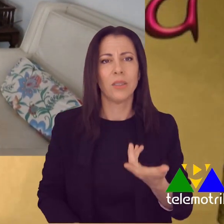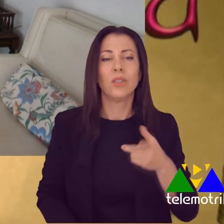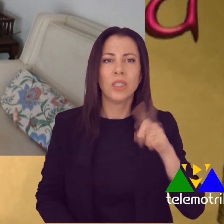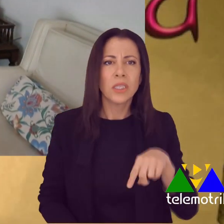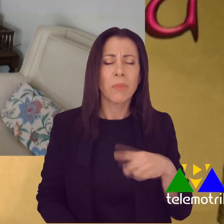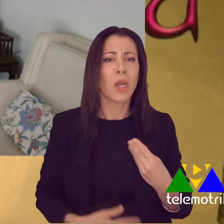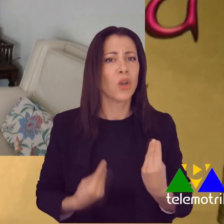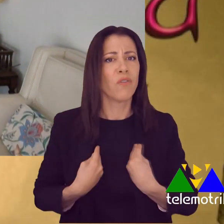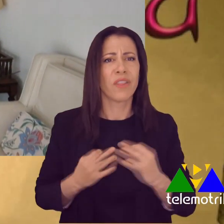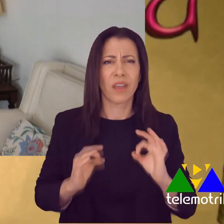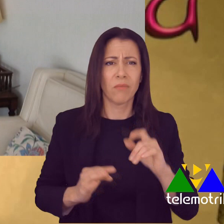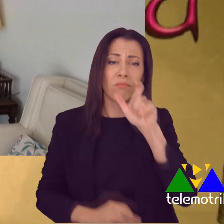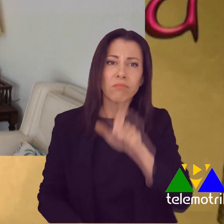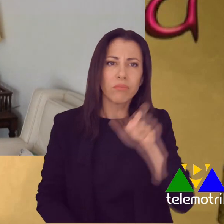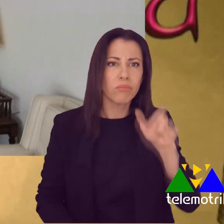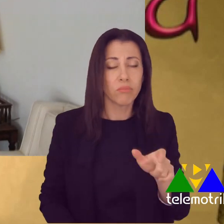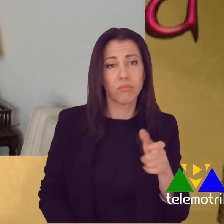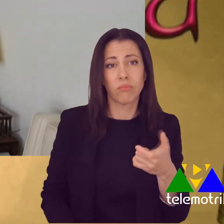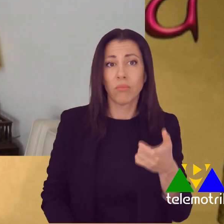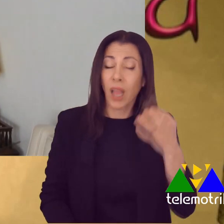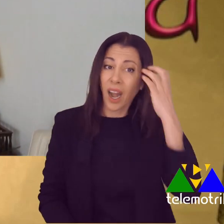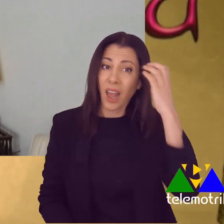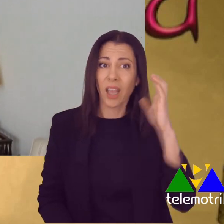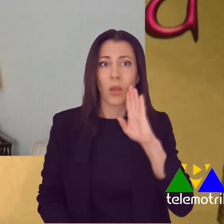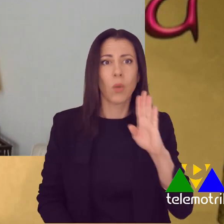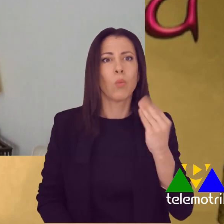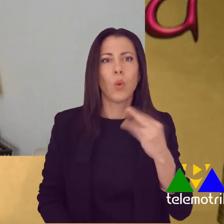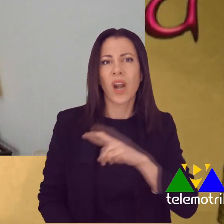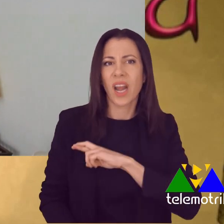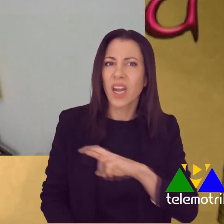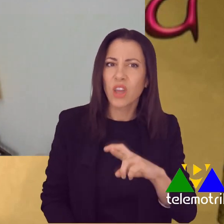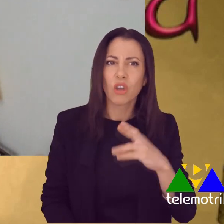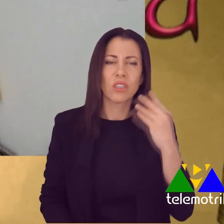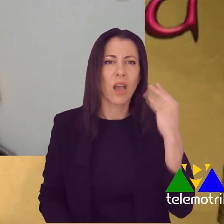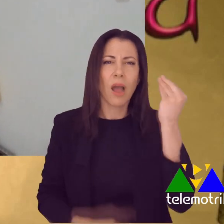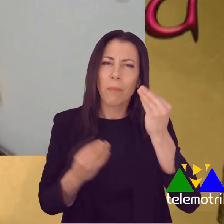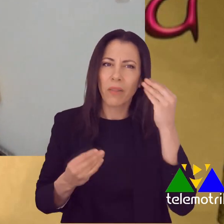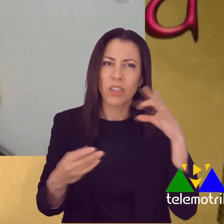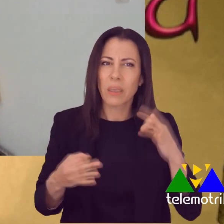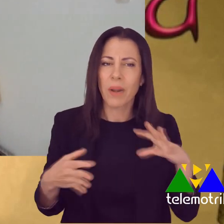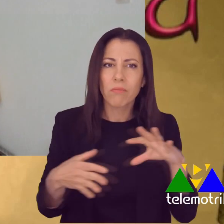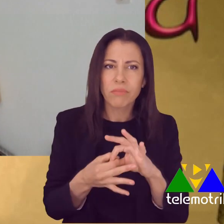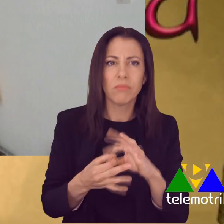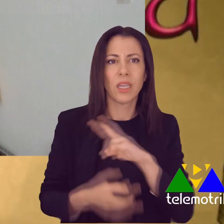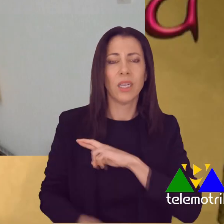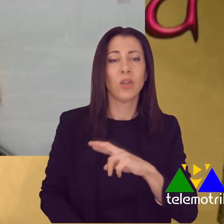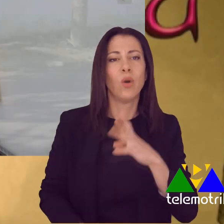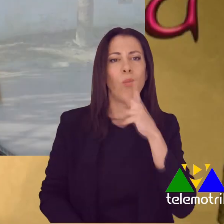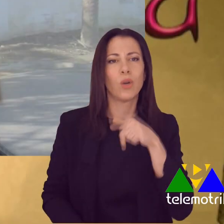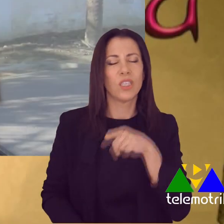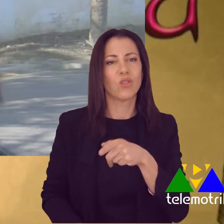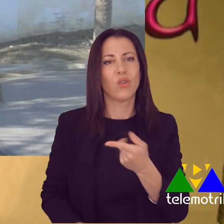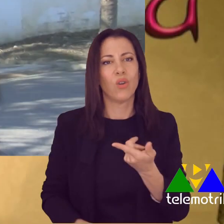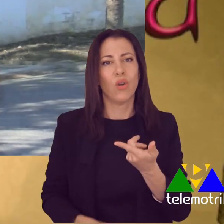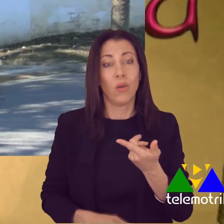una vida, son personajes, pues él tuvo una vida pues muy religiosa en sus planteamientos, por eso su proceso